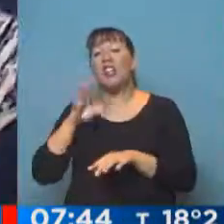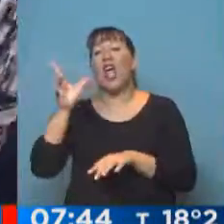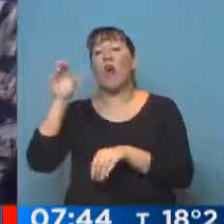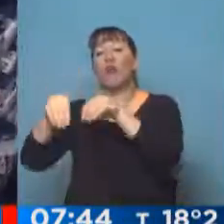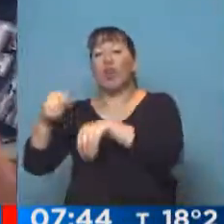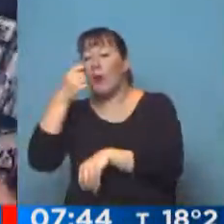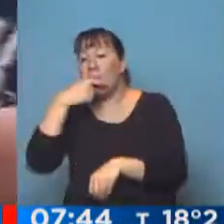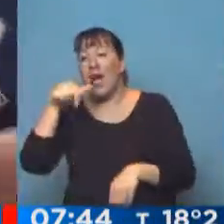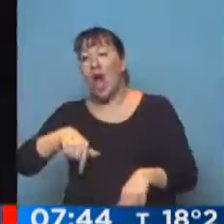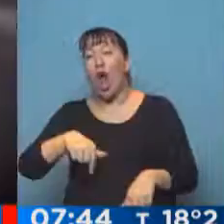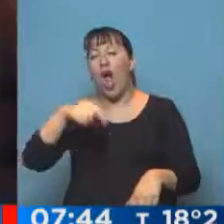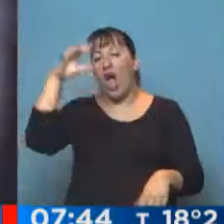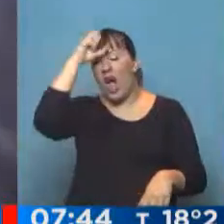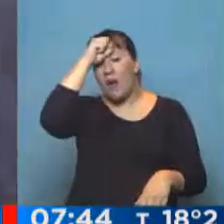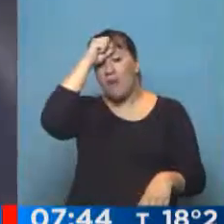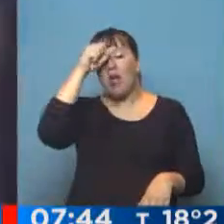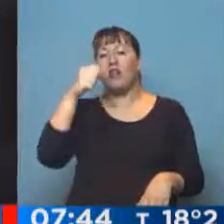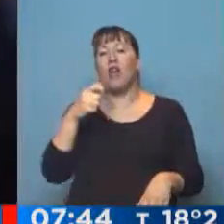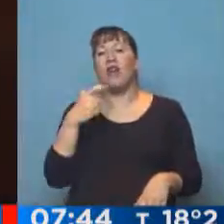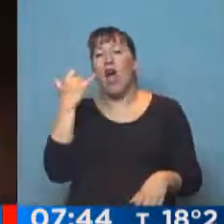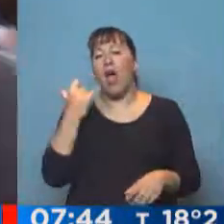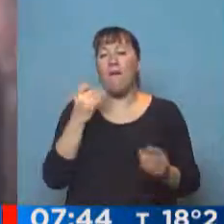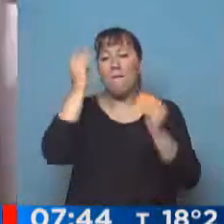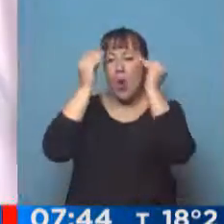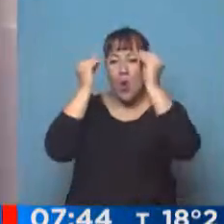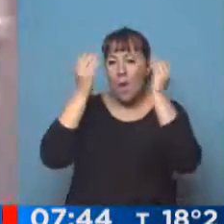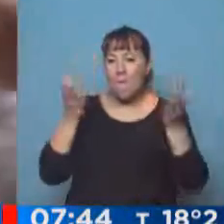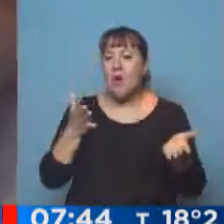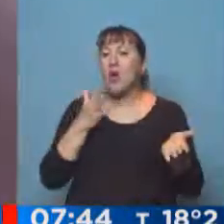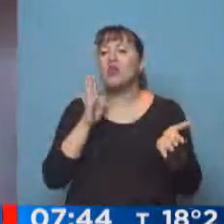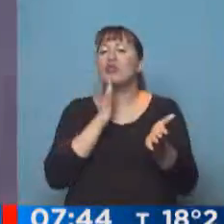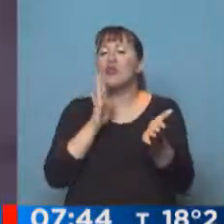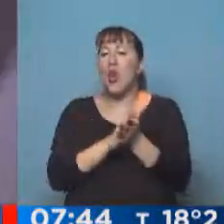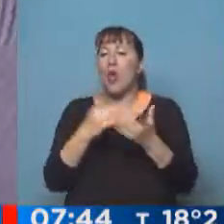general porque ahora tienen preocupación ante las definiciones.